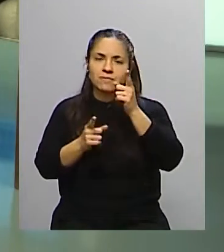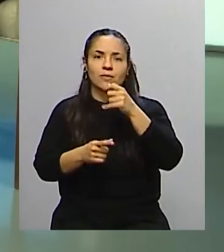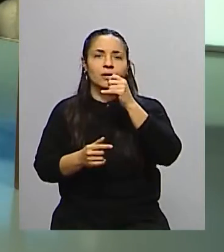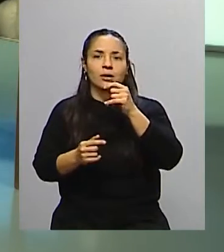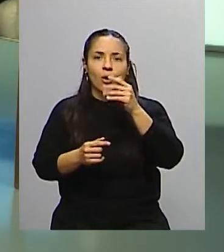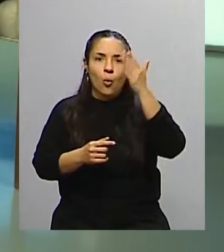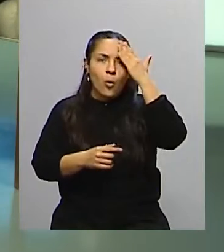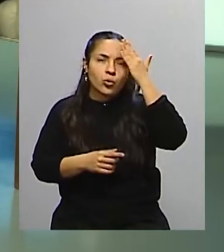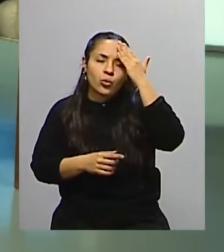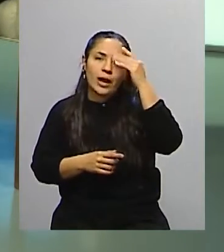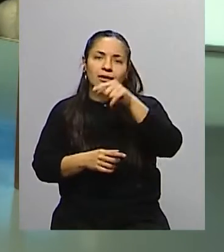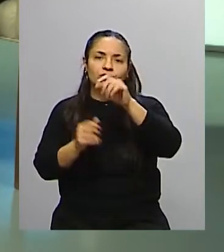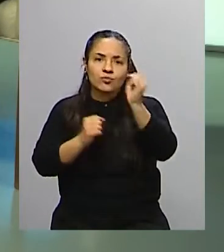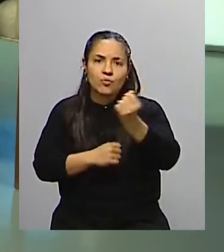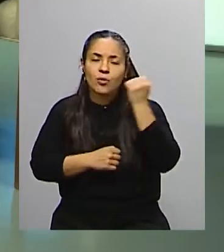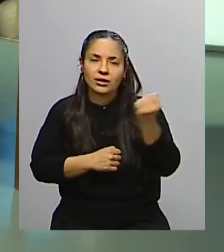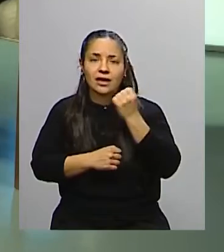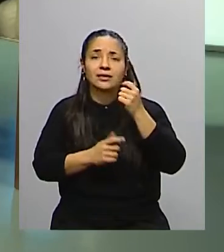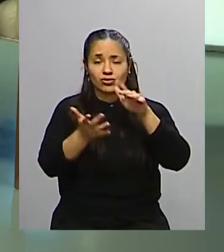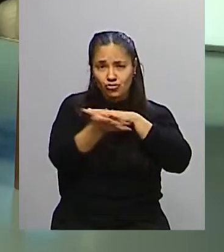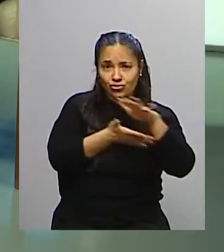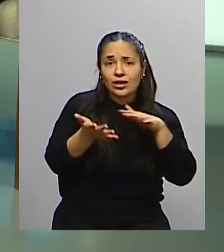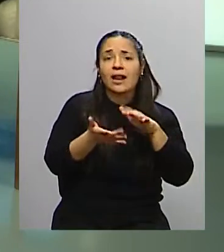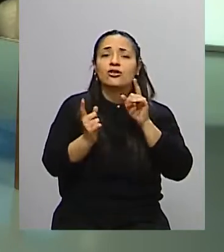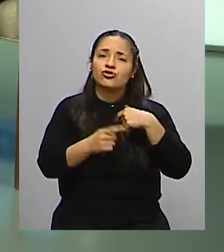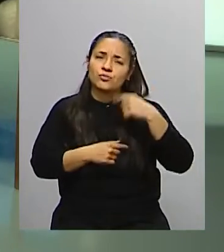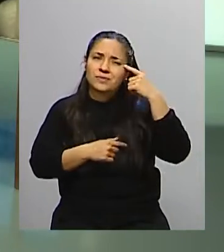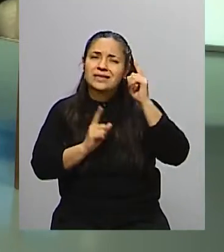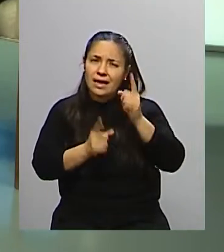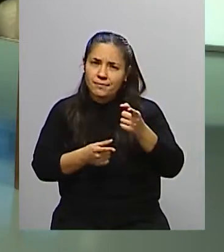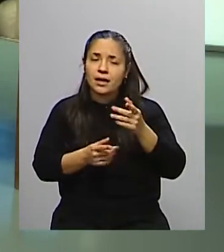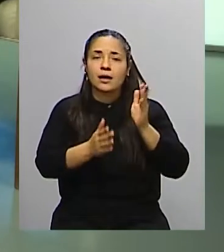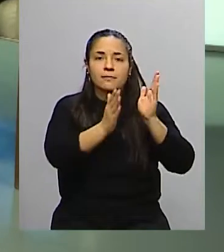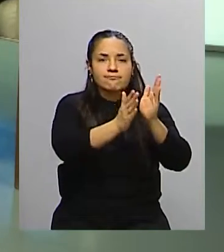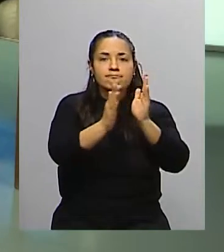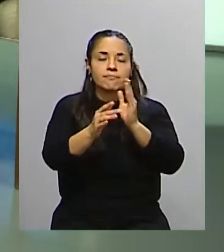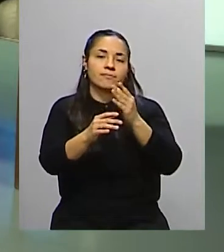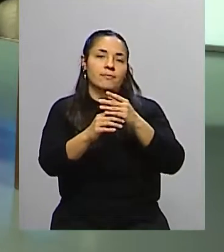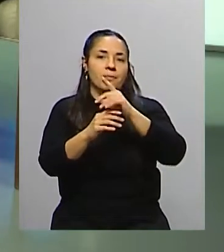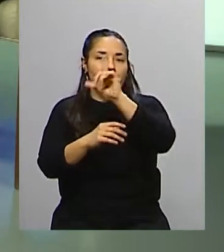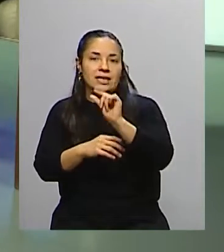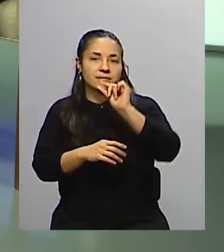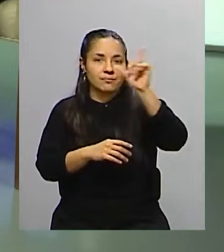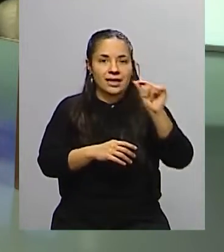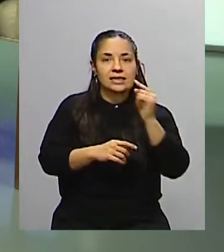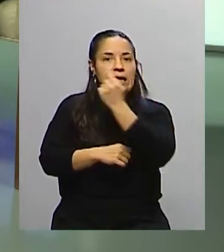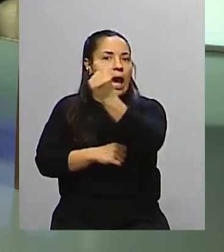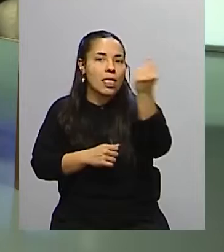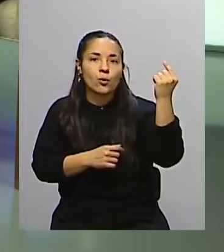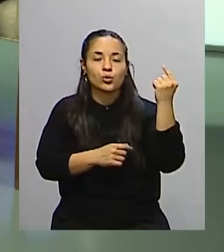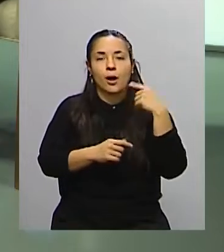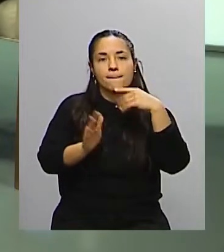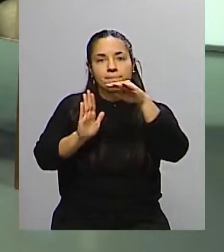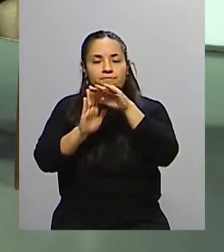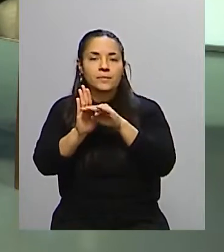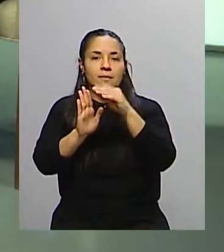cuestión cultural es importante, la cuestión obviamente social, y me imagino que también tiene que ver el orden de prioridades que tiene cada país. Tal cual. ¿No? Y en ese caso, ¿hay